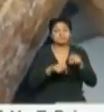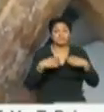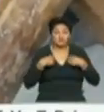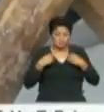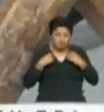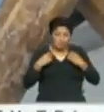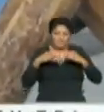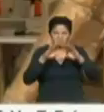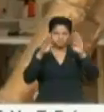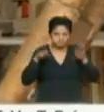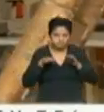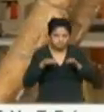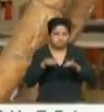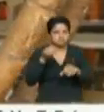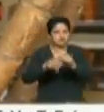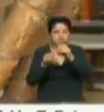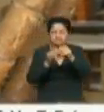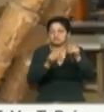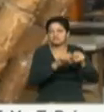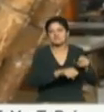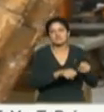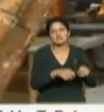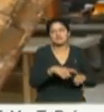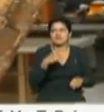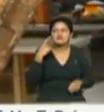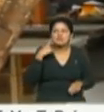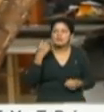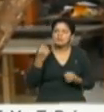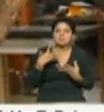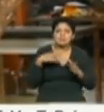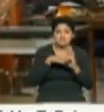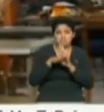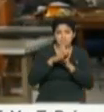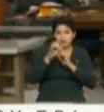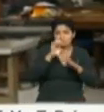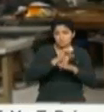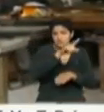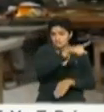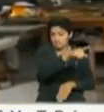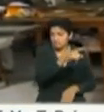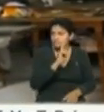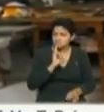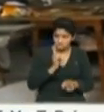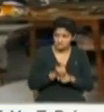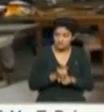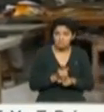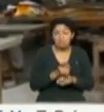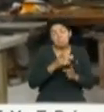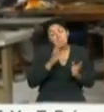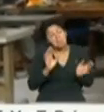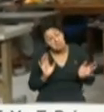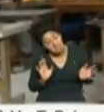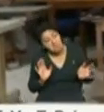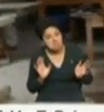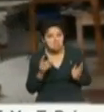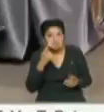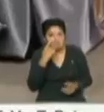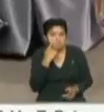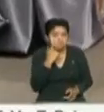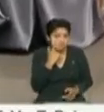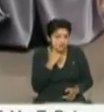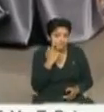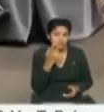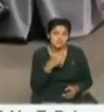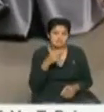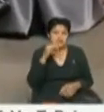prima. Y llegué a escuchar de que Banco Ecuador estaba dando crédito para la reactivación de lo que es la economía aquí en lo que es